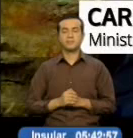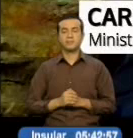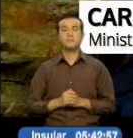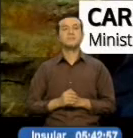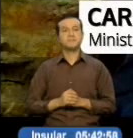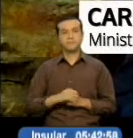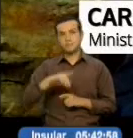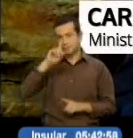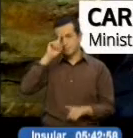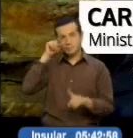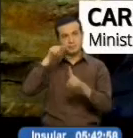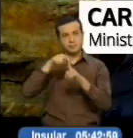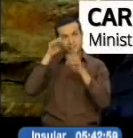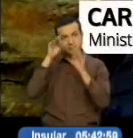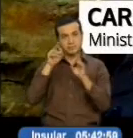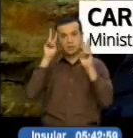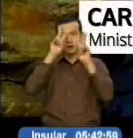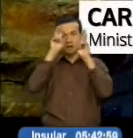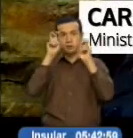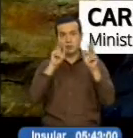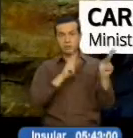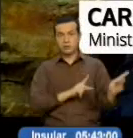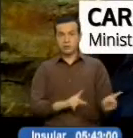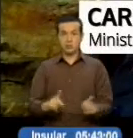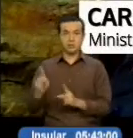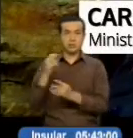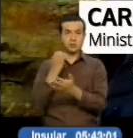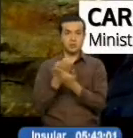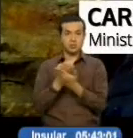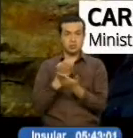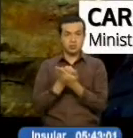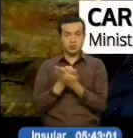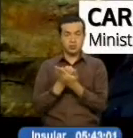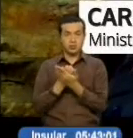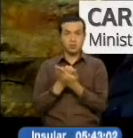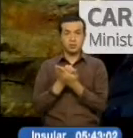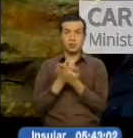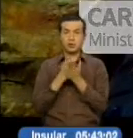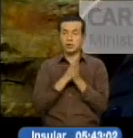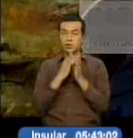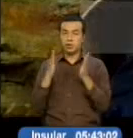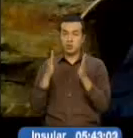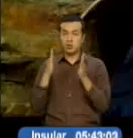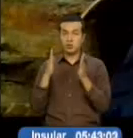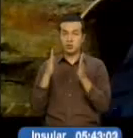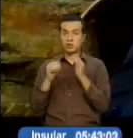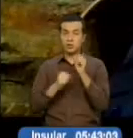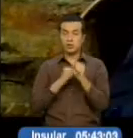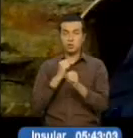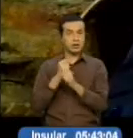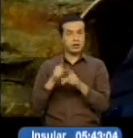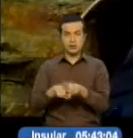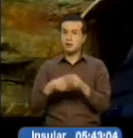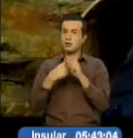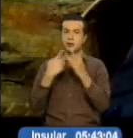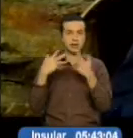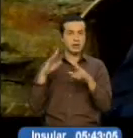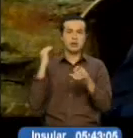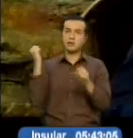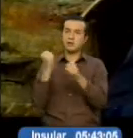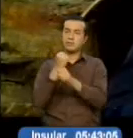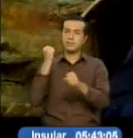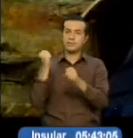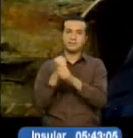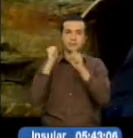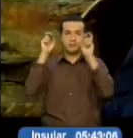los propósitos en el marco de la planificación económica para lo que queda del año, empezar ya a trabajar